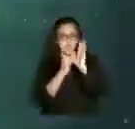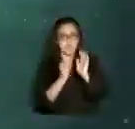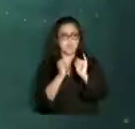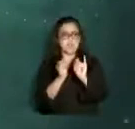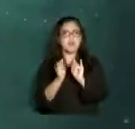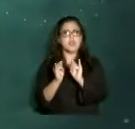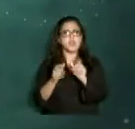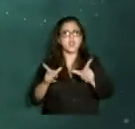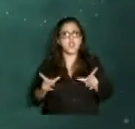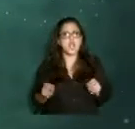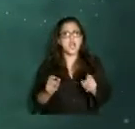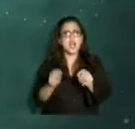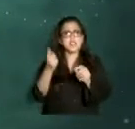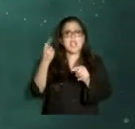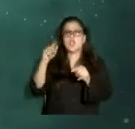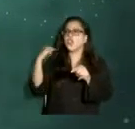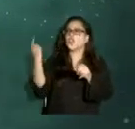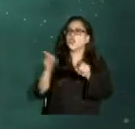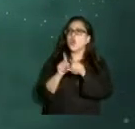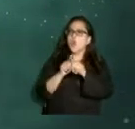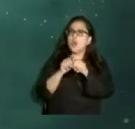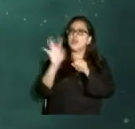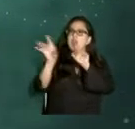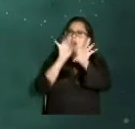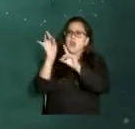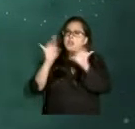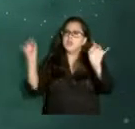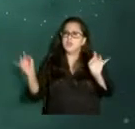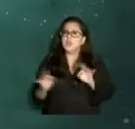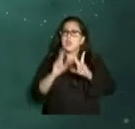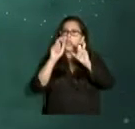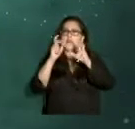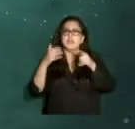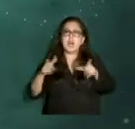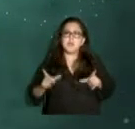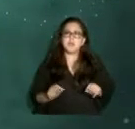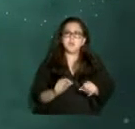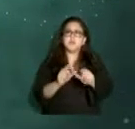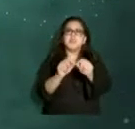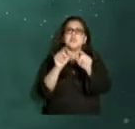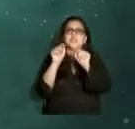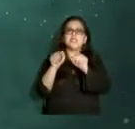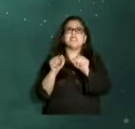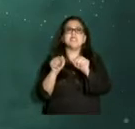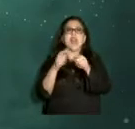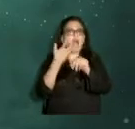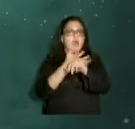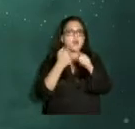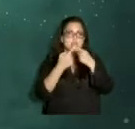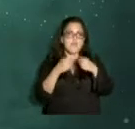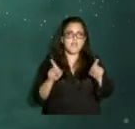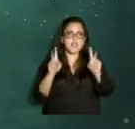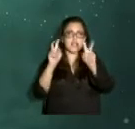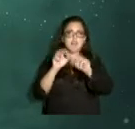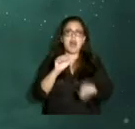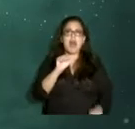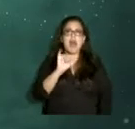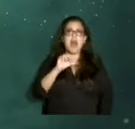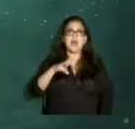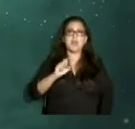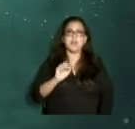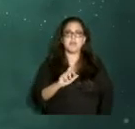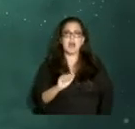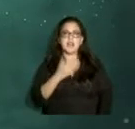si este componente amerindio, que nos hace más susceptibles a padecer de este cáncer, si acaso había una diferencia entre el componente aymara y mapuche en